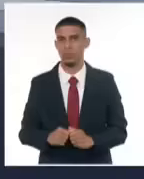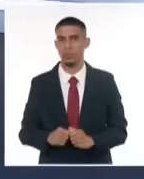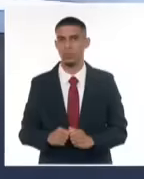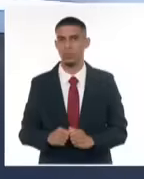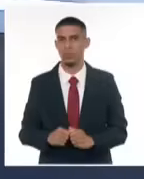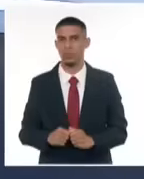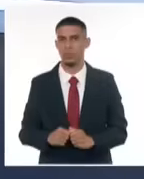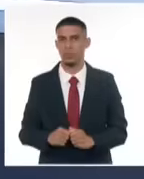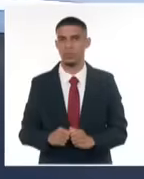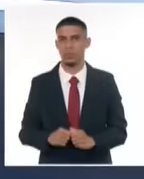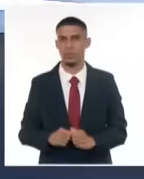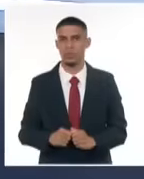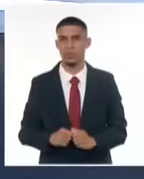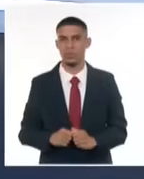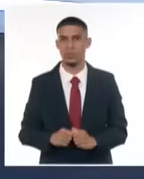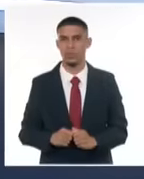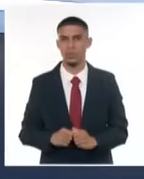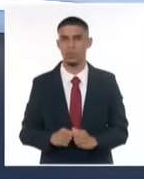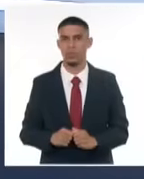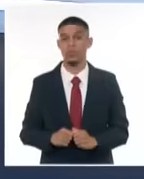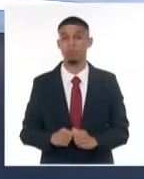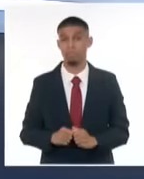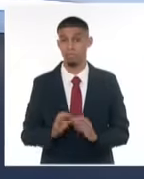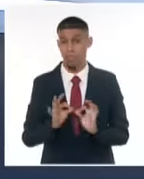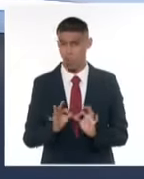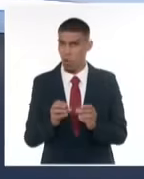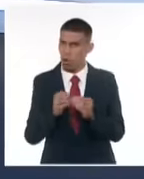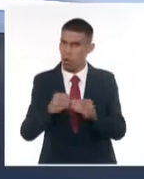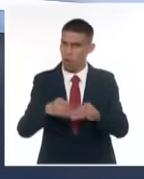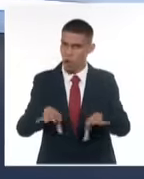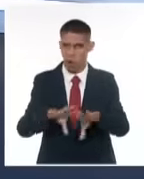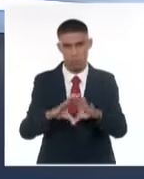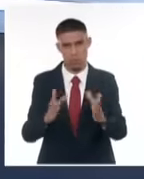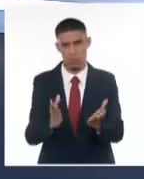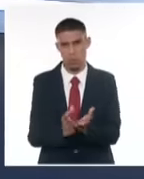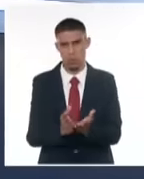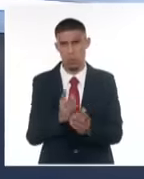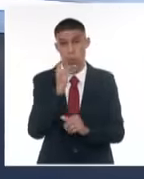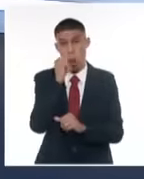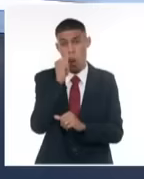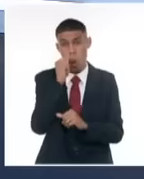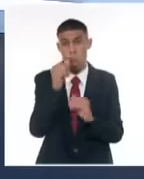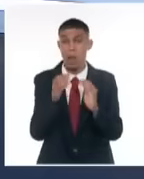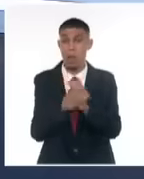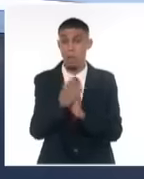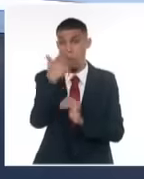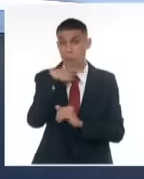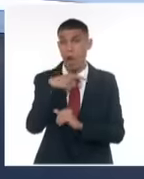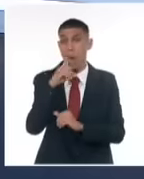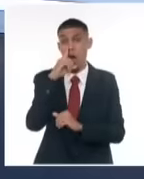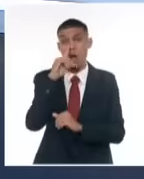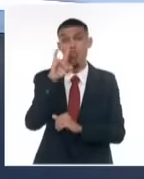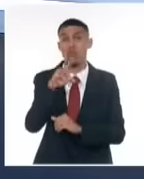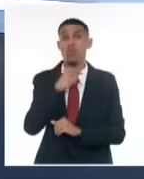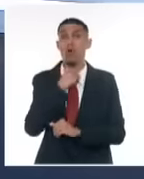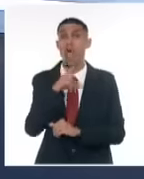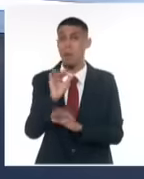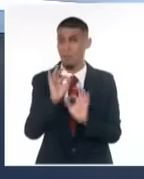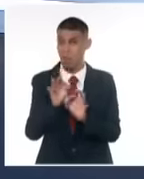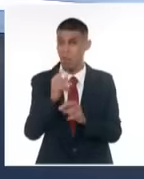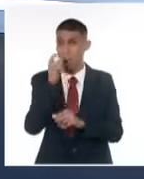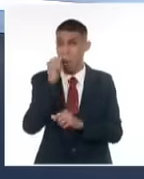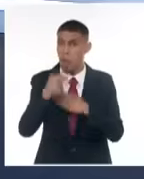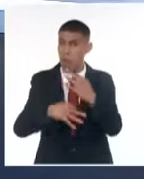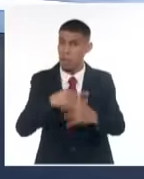poco. Las conexiones son muy claras. Además de Manuel Milanés, ustedes escucharon, menciona otro nombre,